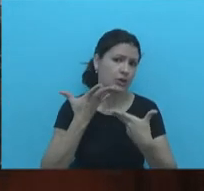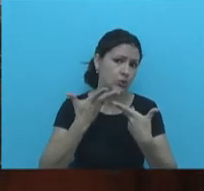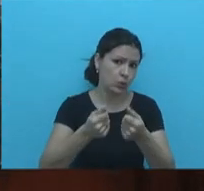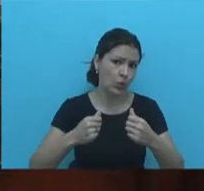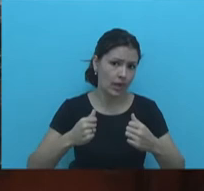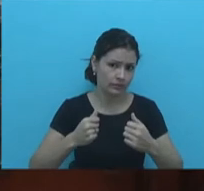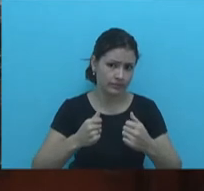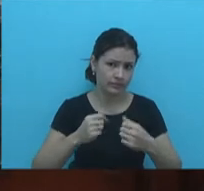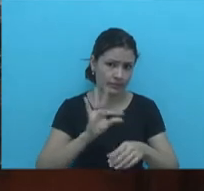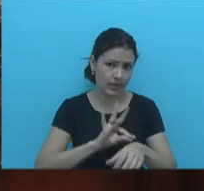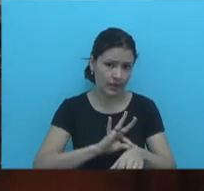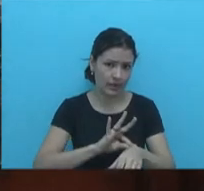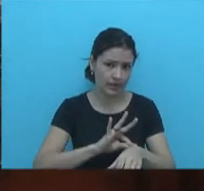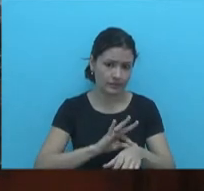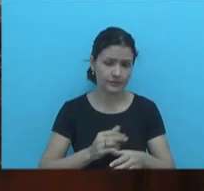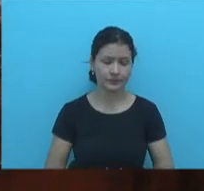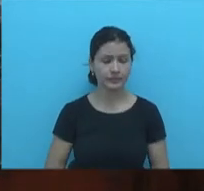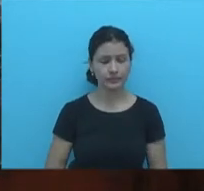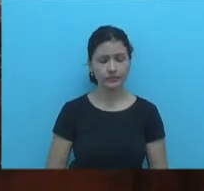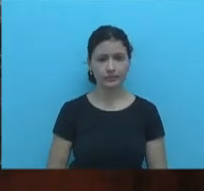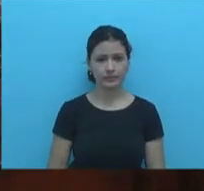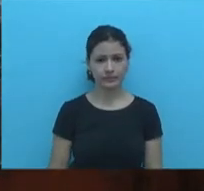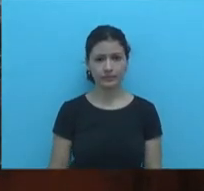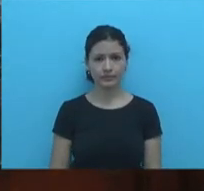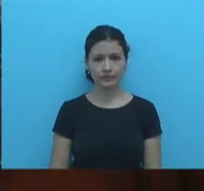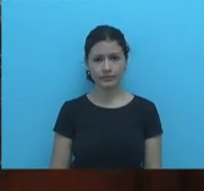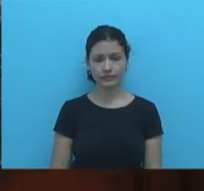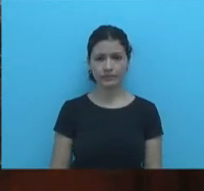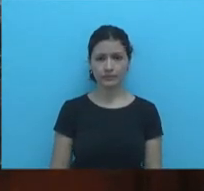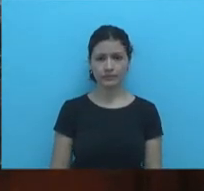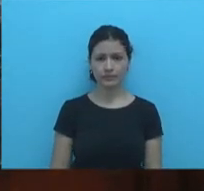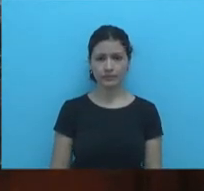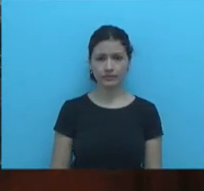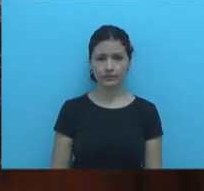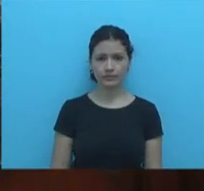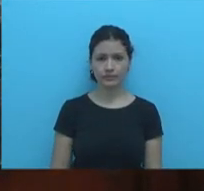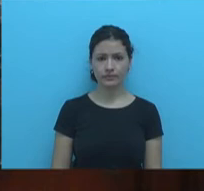Bueno, sí, tiene la palabra el diputado.